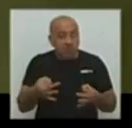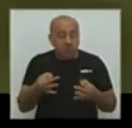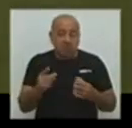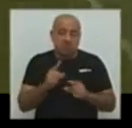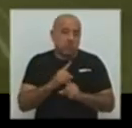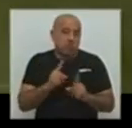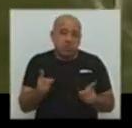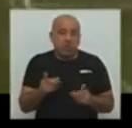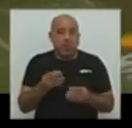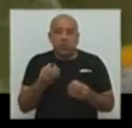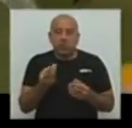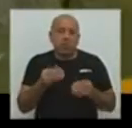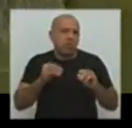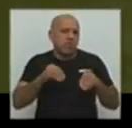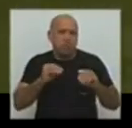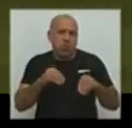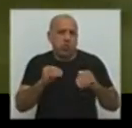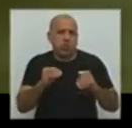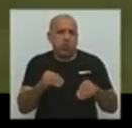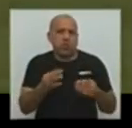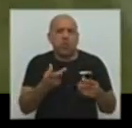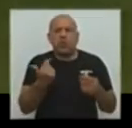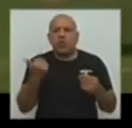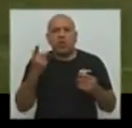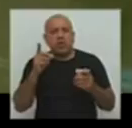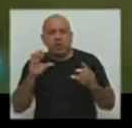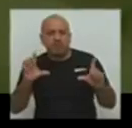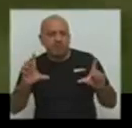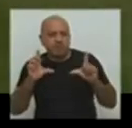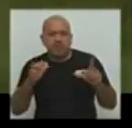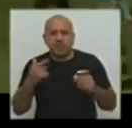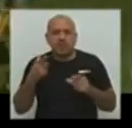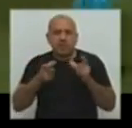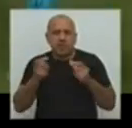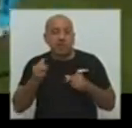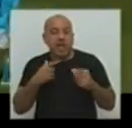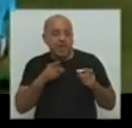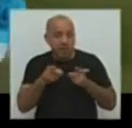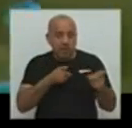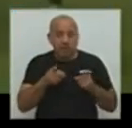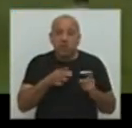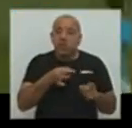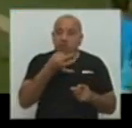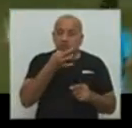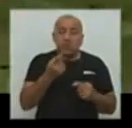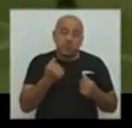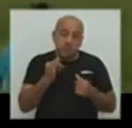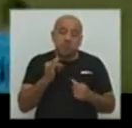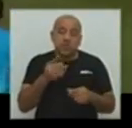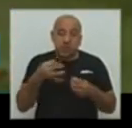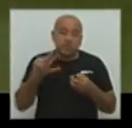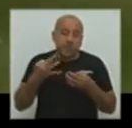rendimiento de peñarol no solamente los medios la gente los hinchas sino también el propio técnico que a lo largo del campeonato ha ido